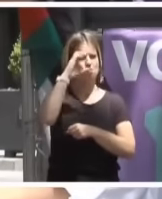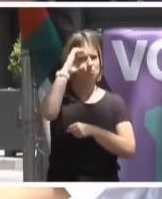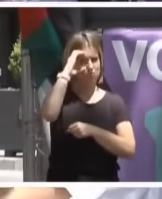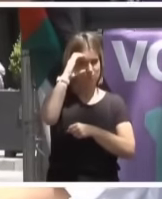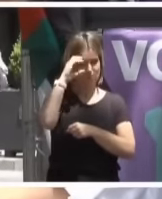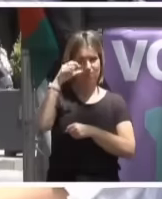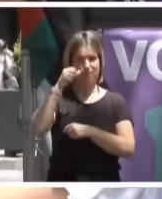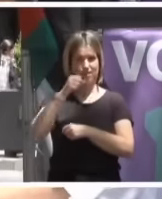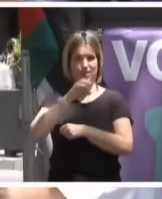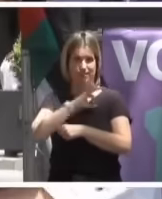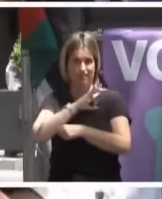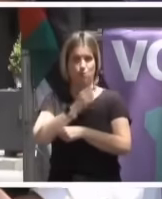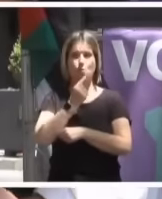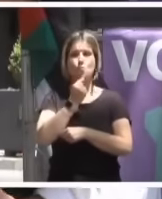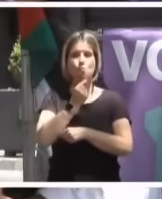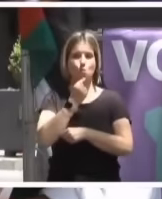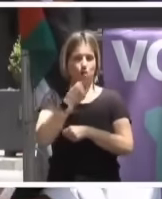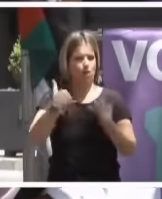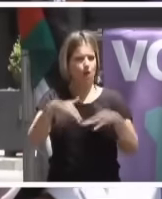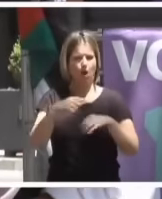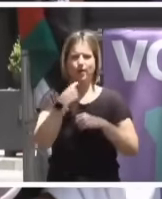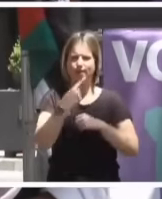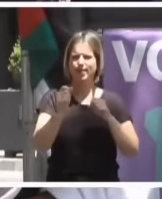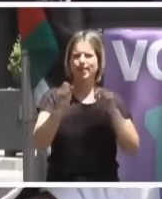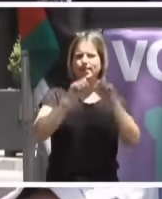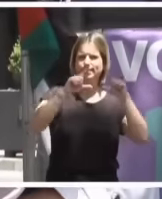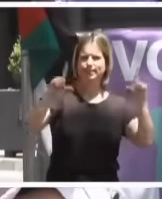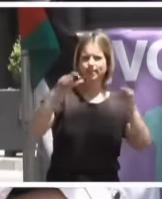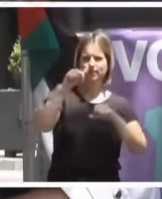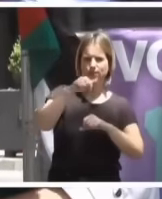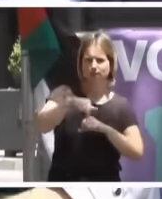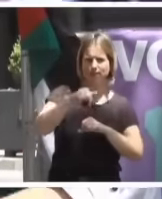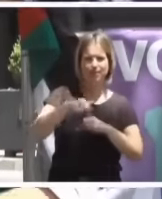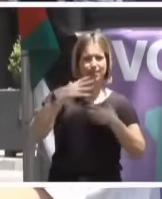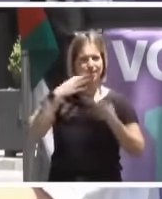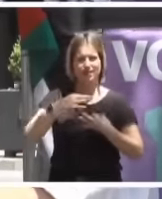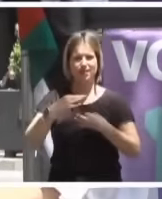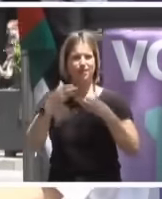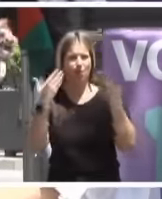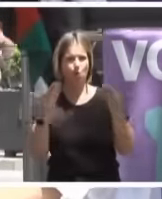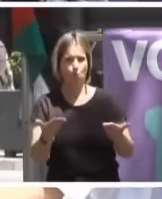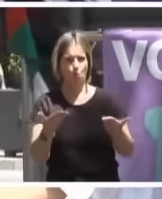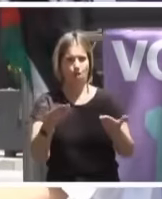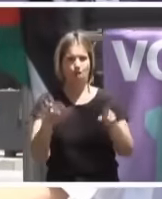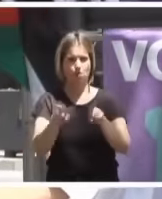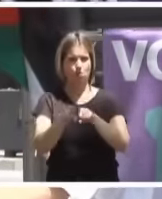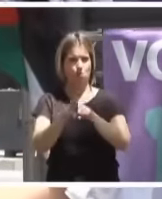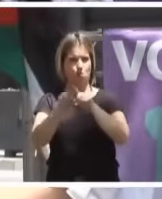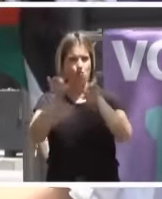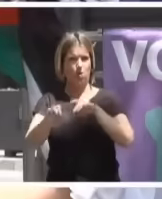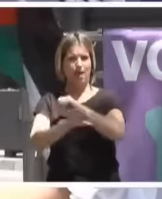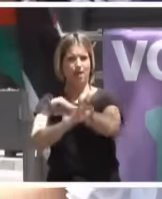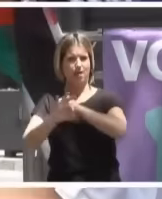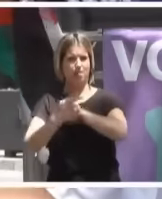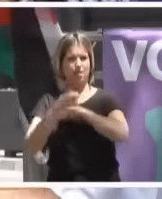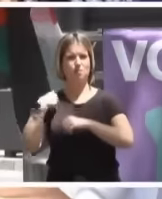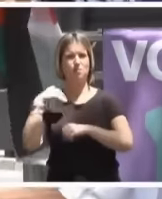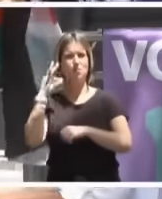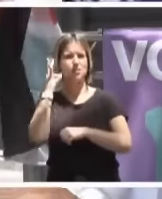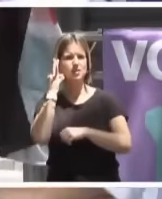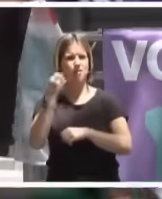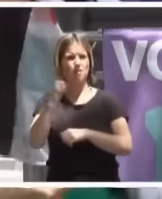señor Moreno Bonilla, por mucho que os digan en las televisiones de aquí, la realidad es que es el hermano gemelo de la señora Ayuso.